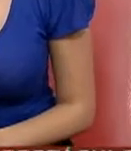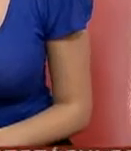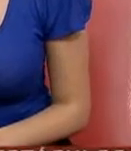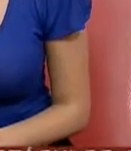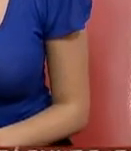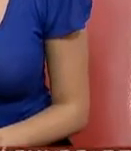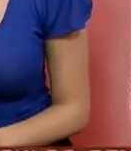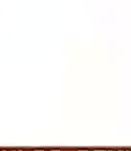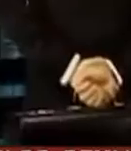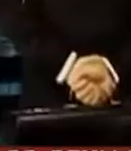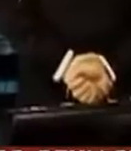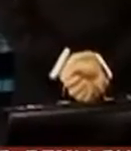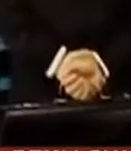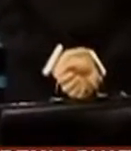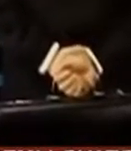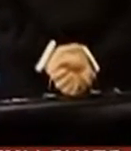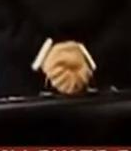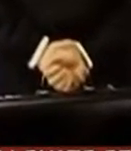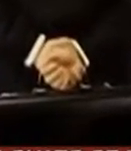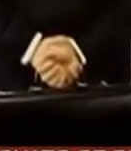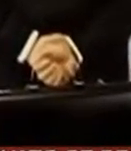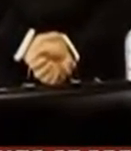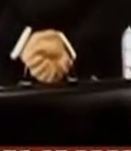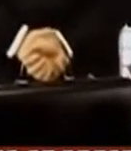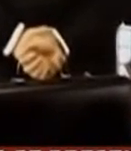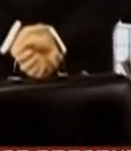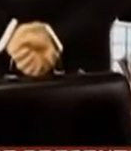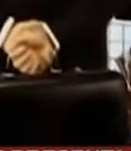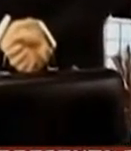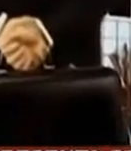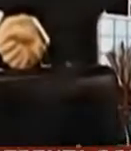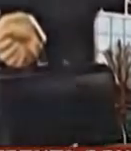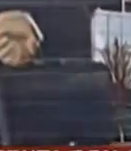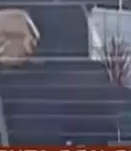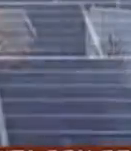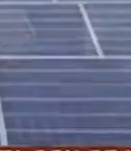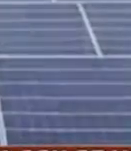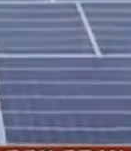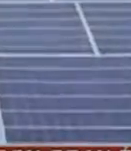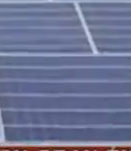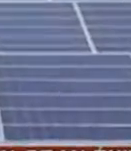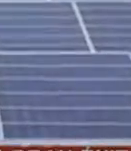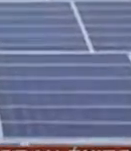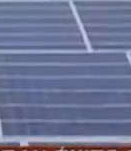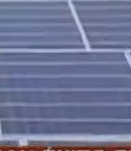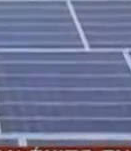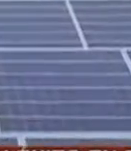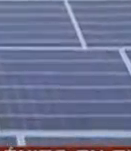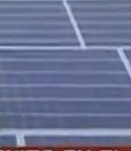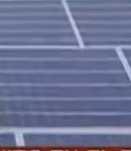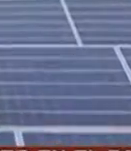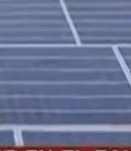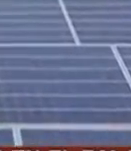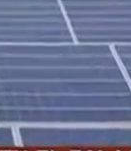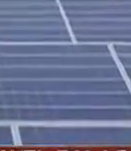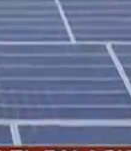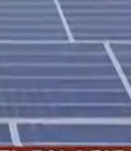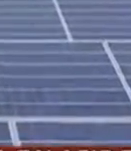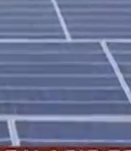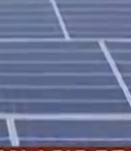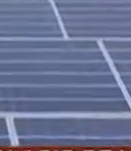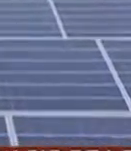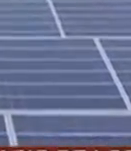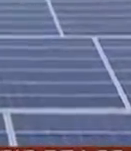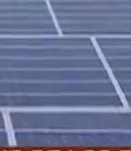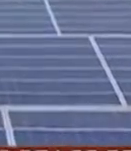firme objetivo de aprovechar al máximo la energía renovable, firmó un acuerdo con la empresa japonesa Panasonic. Se unen para llevar a cabo